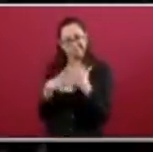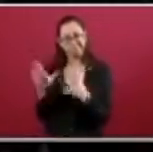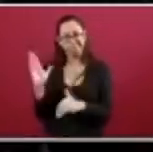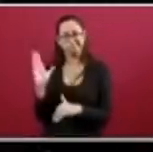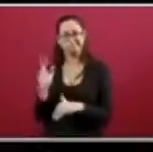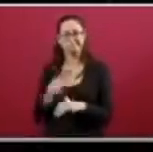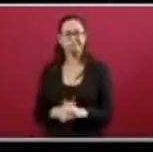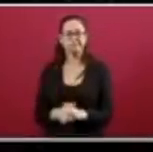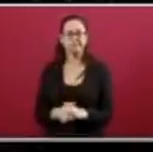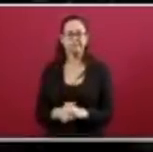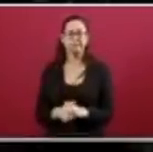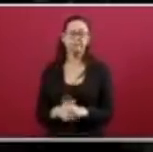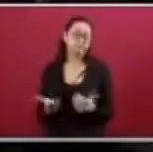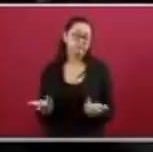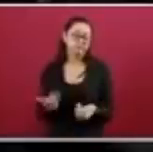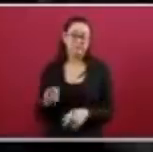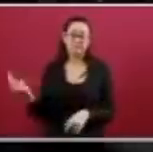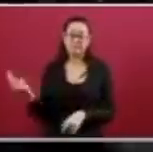generar energía